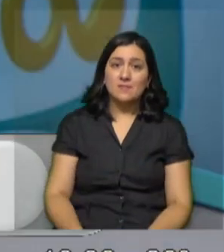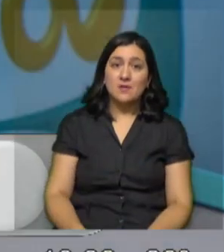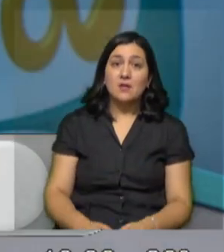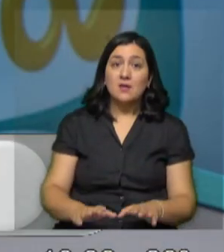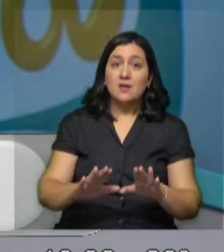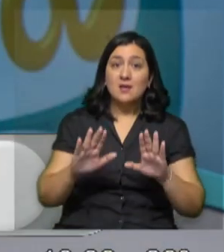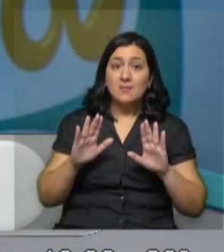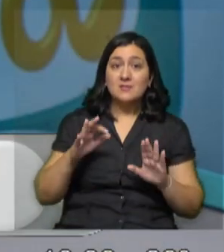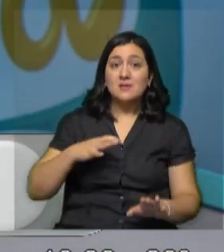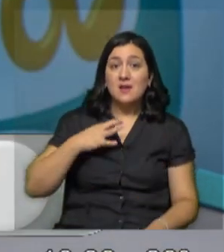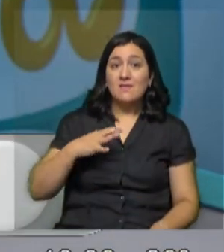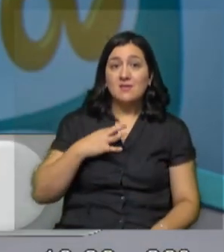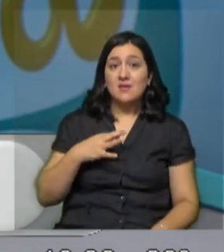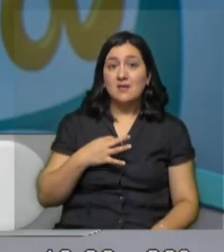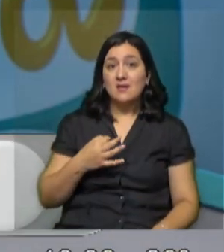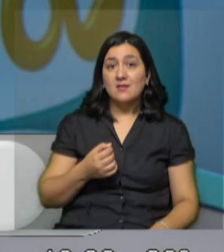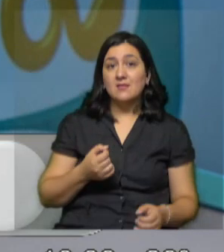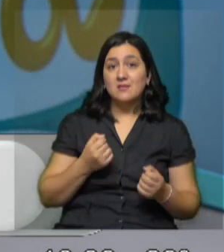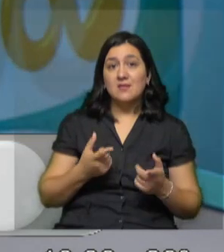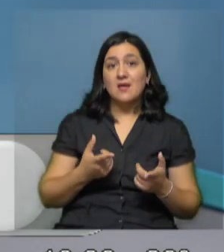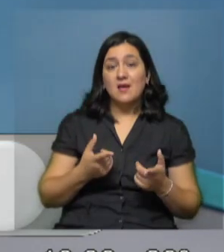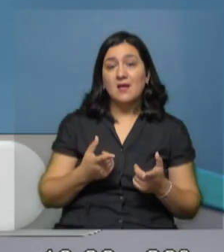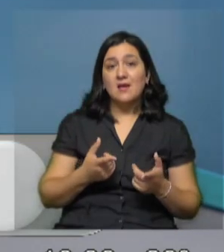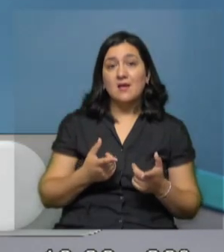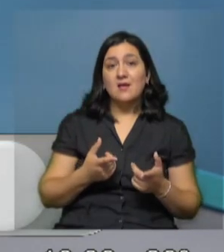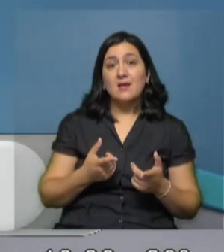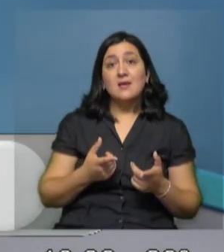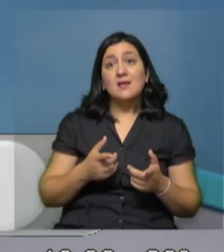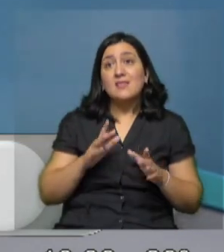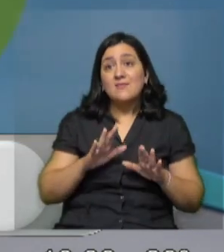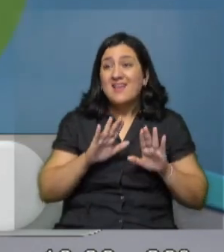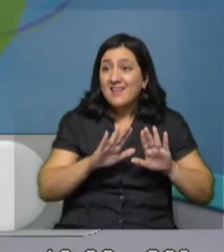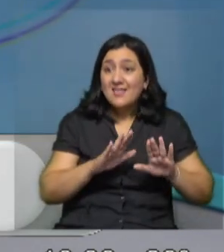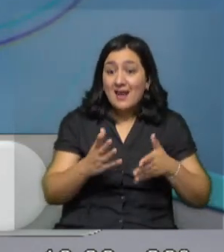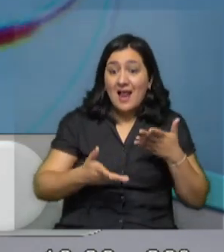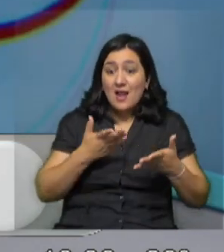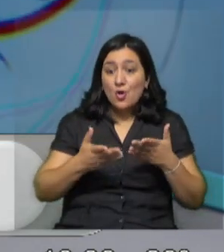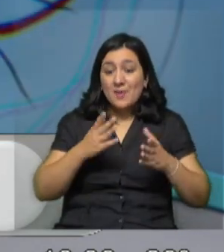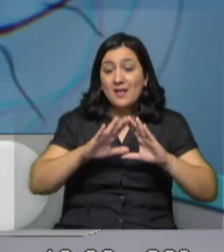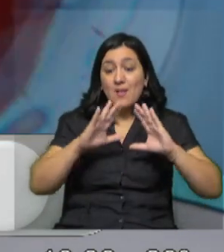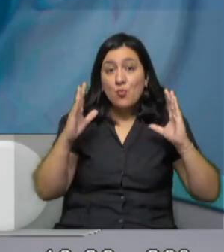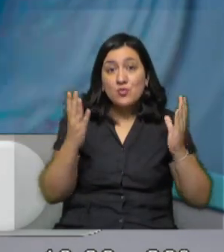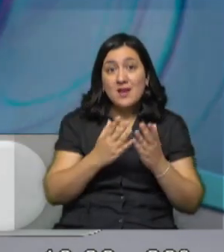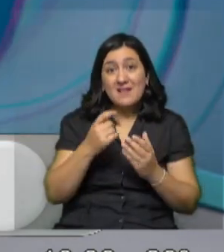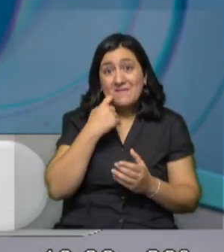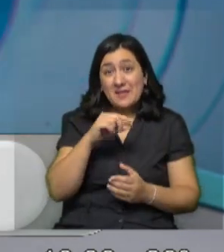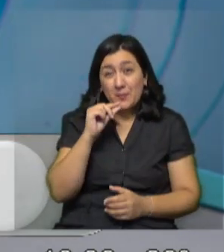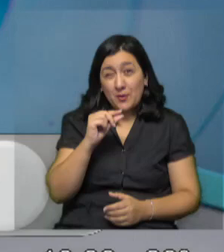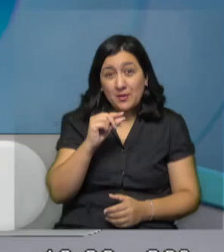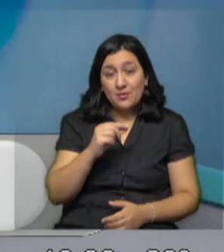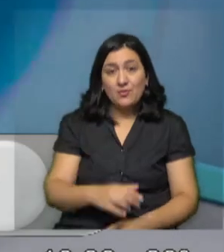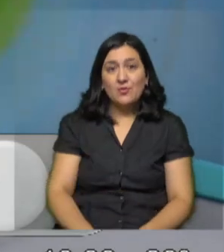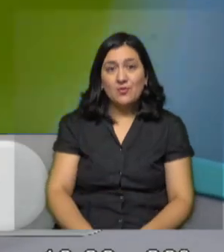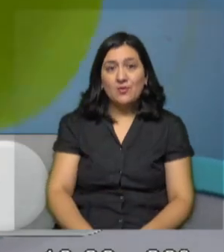que la vida a veces te da esas trampas o esos guiños, que tenía que quedar algo para que en el Mundial, que no falta nada, se